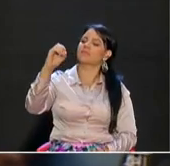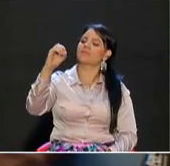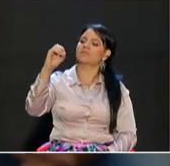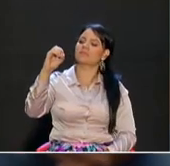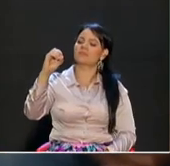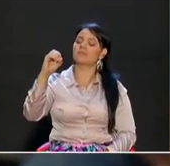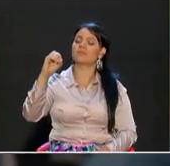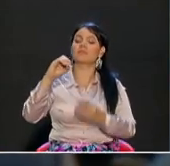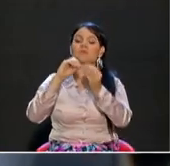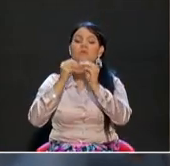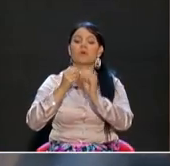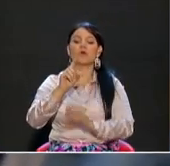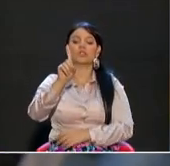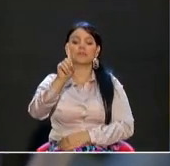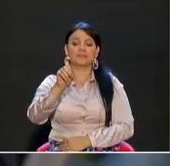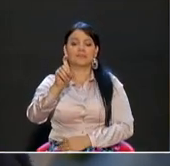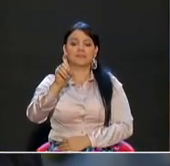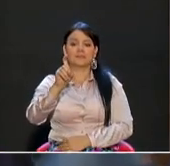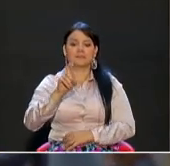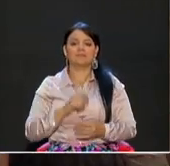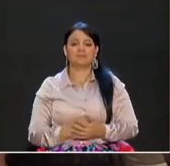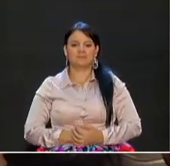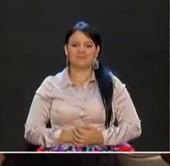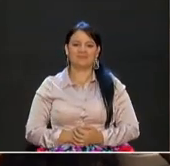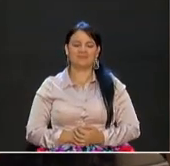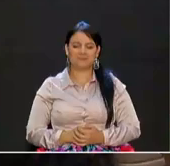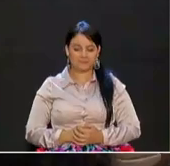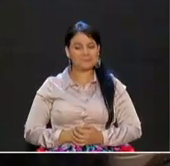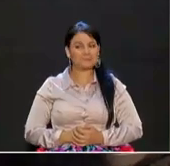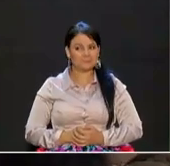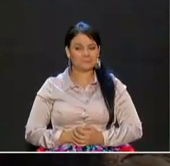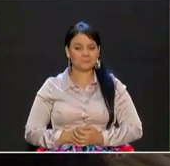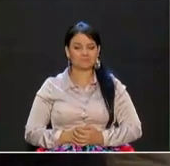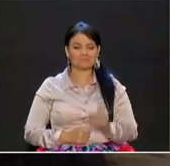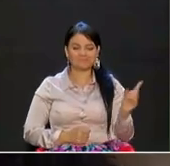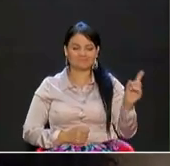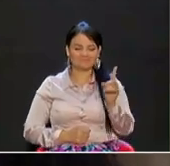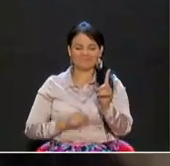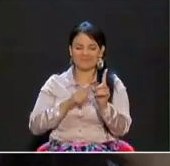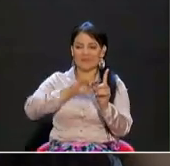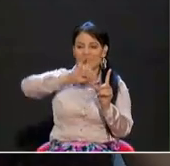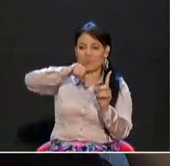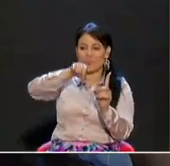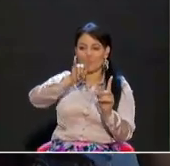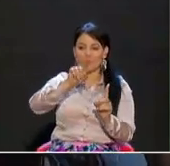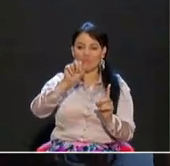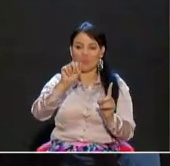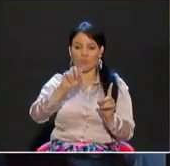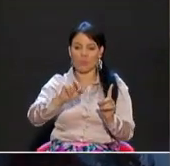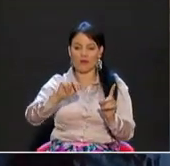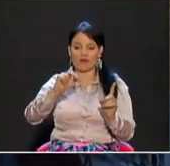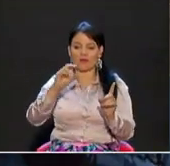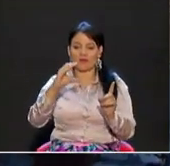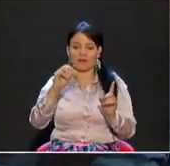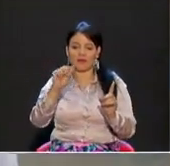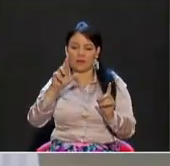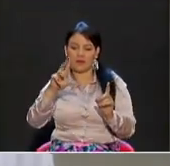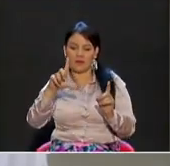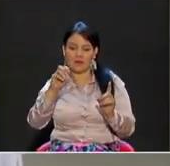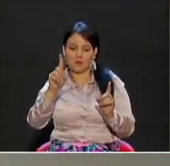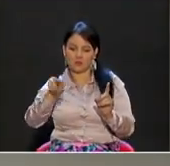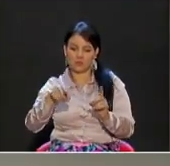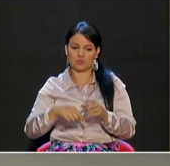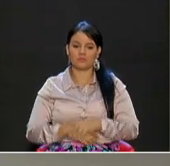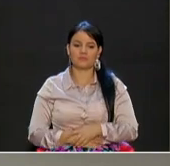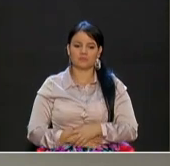la número 6 la número 6 es la pregunta que realizó el ciudadano juan carlos ángeles hola mi nombre es